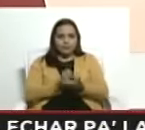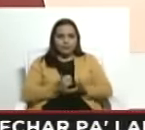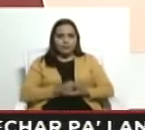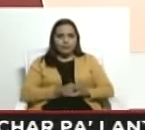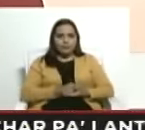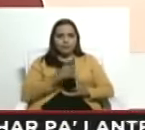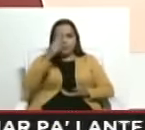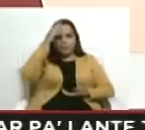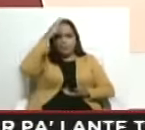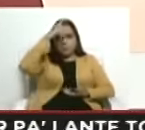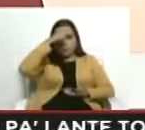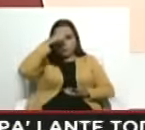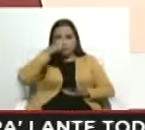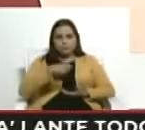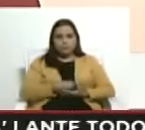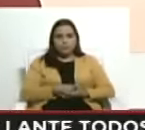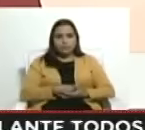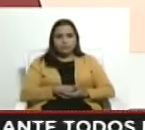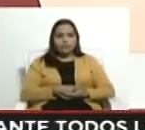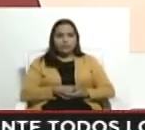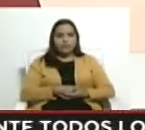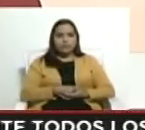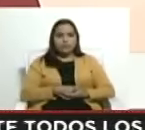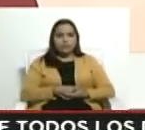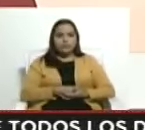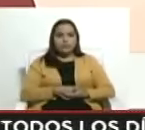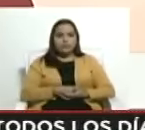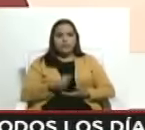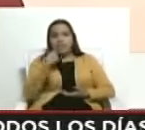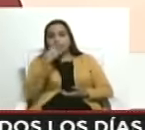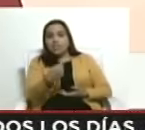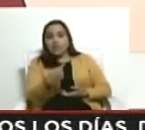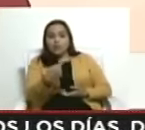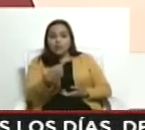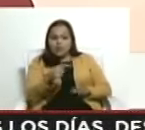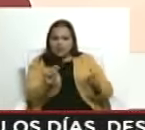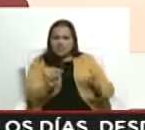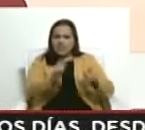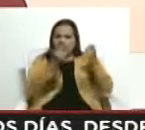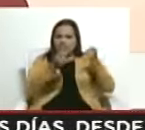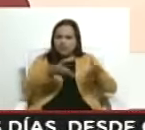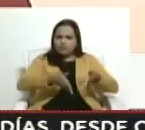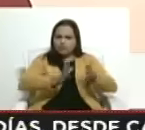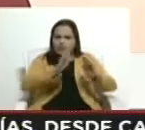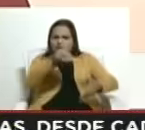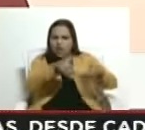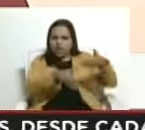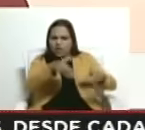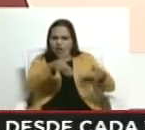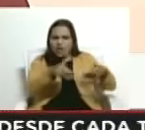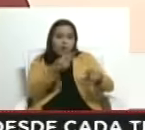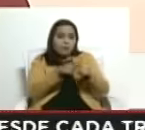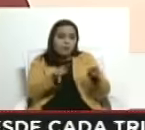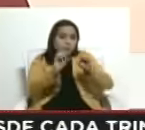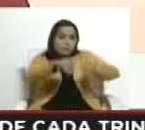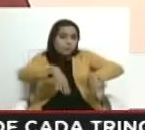Manuel Rosales dijo que él estaba salvando la ruta electoral, pero si se va no la